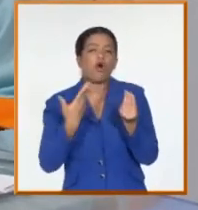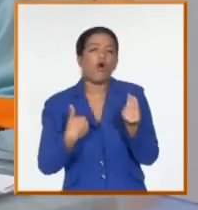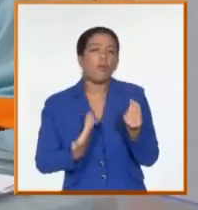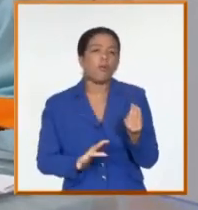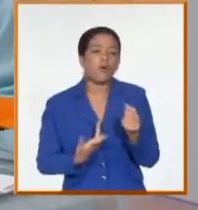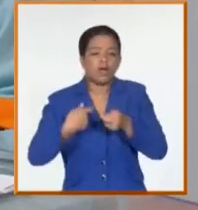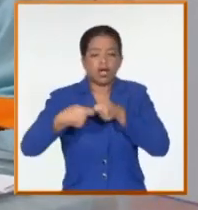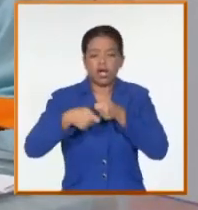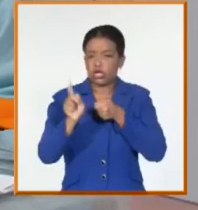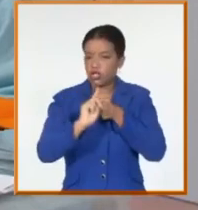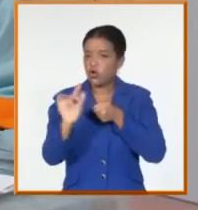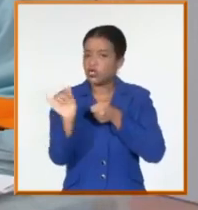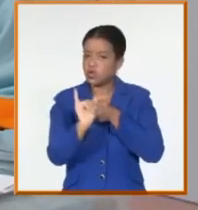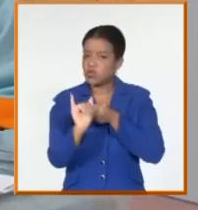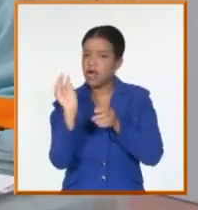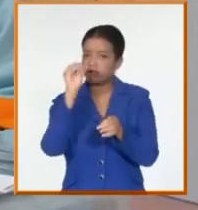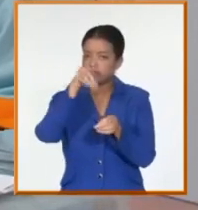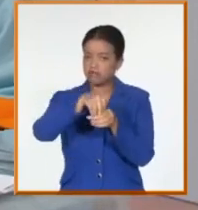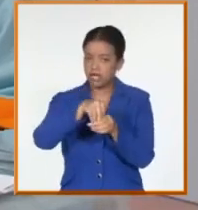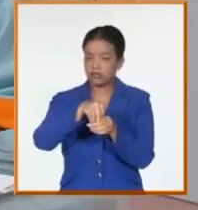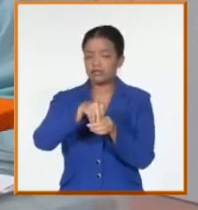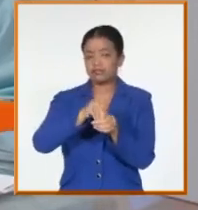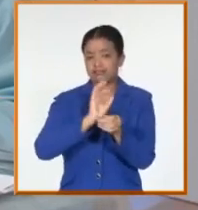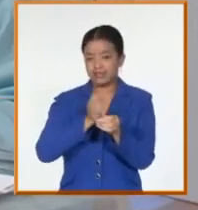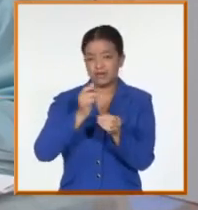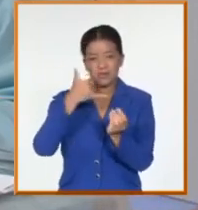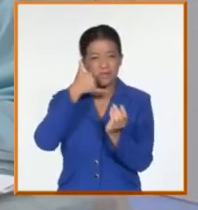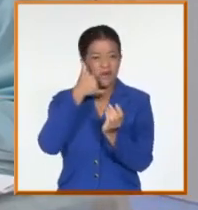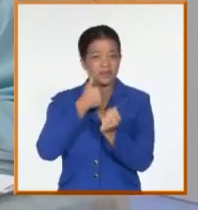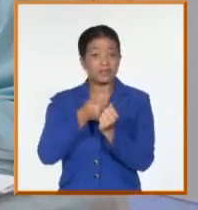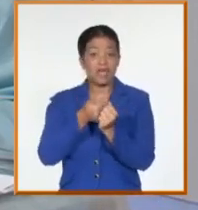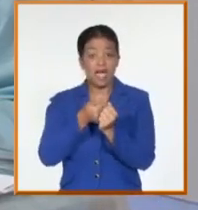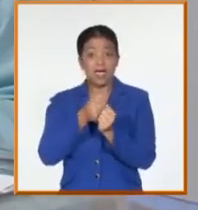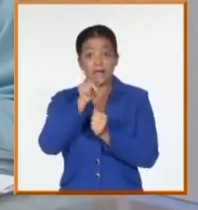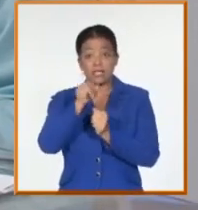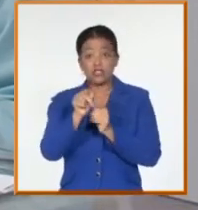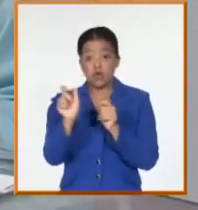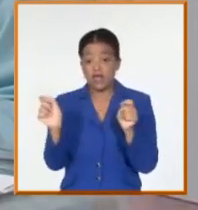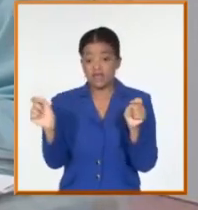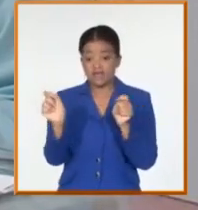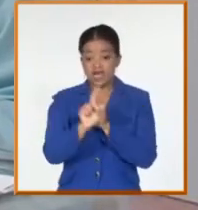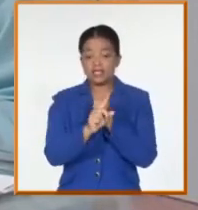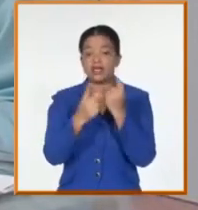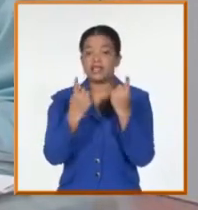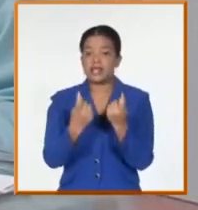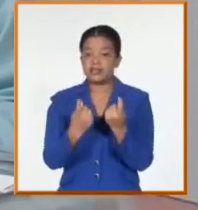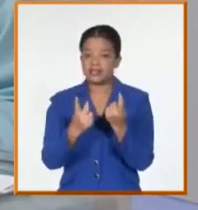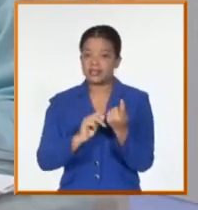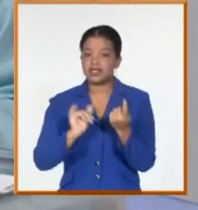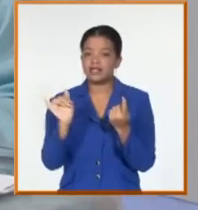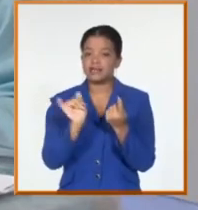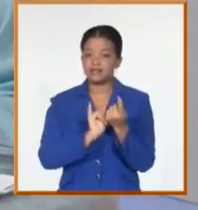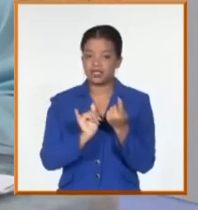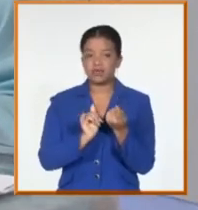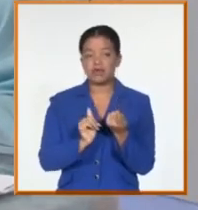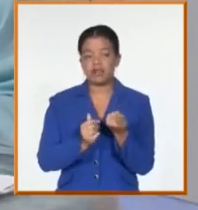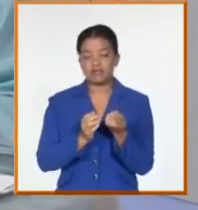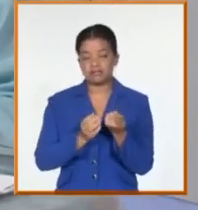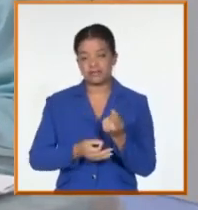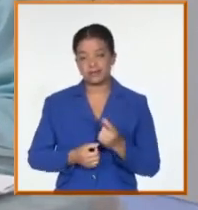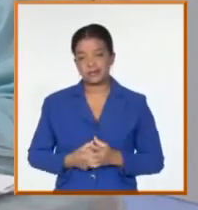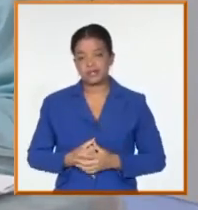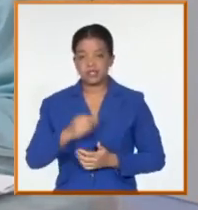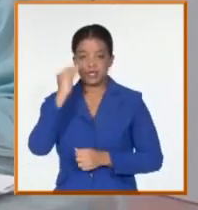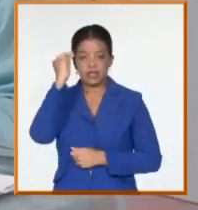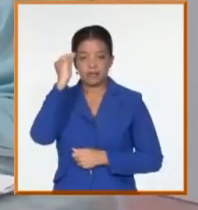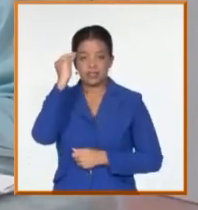tenemos que tener en cuenta también que el que vende También necesita ser remunerado a partir de las ventas que por tanto